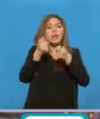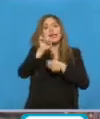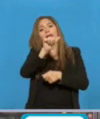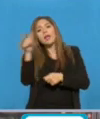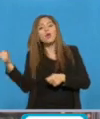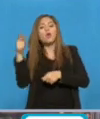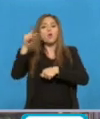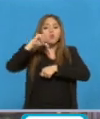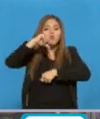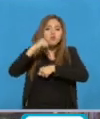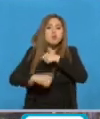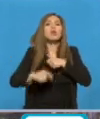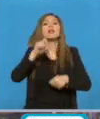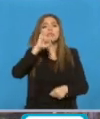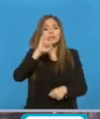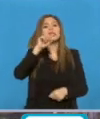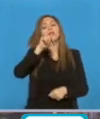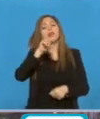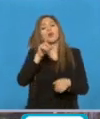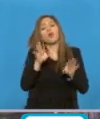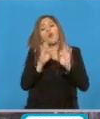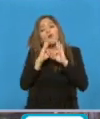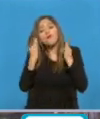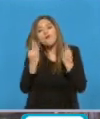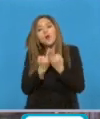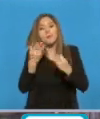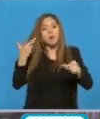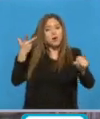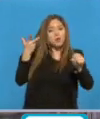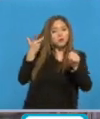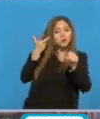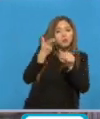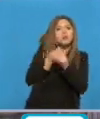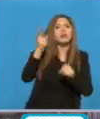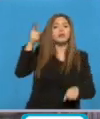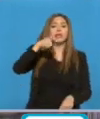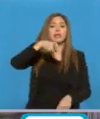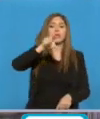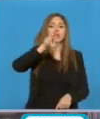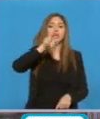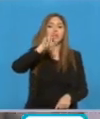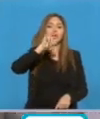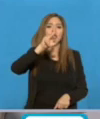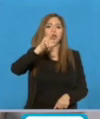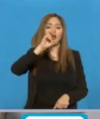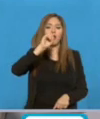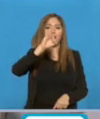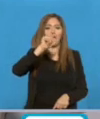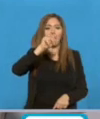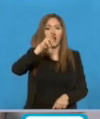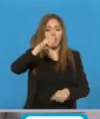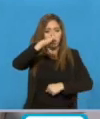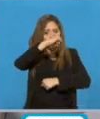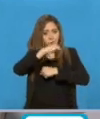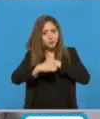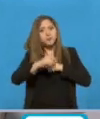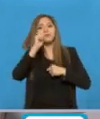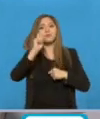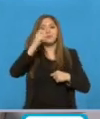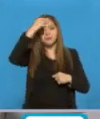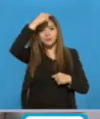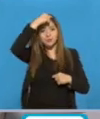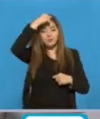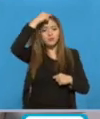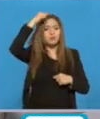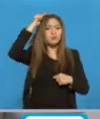cirugía. Ahí sí tendríamos que hacerlo ya con por lo menos una sedación y en un quirófano. Y lo que se hace es, como lo comentas, una incisión en la parte